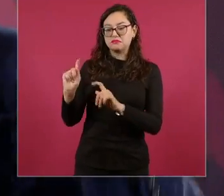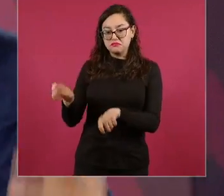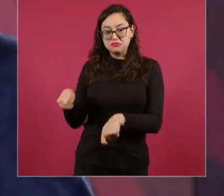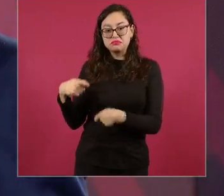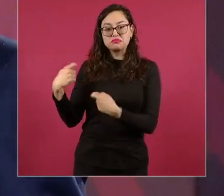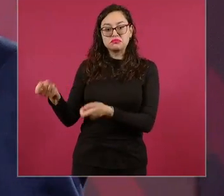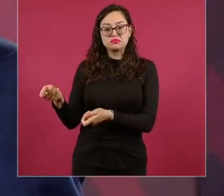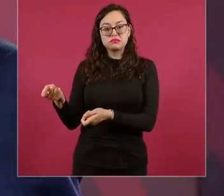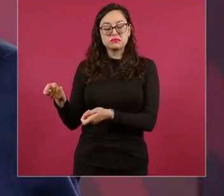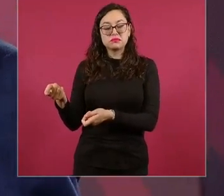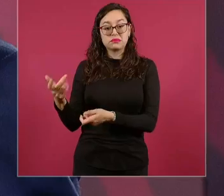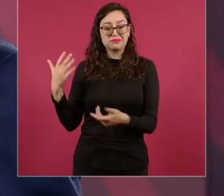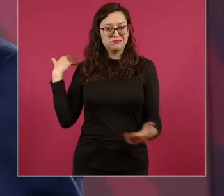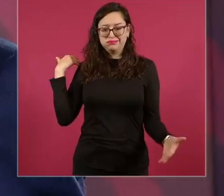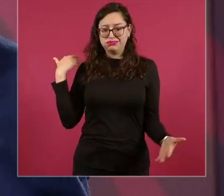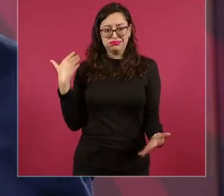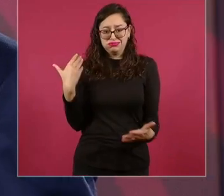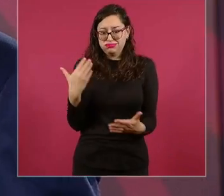atrás.